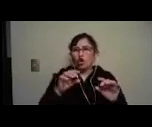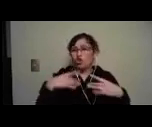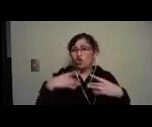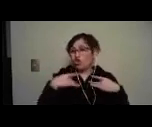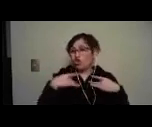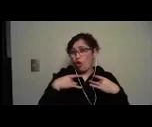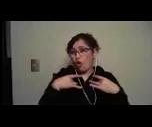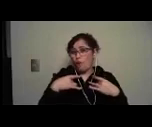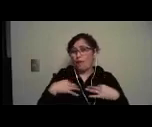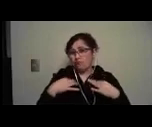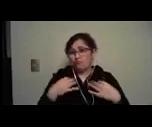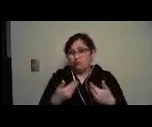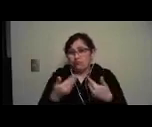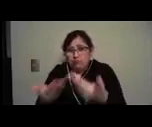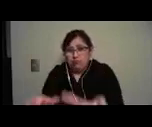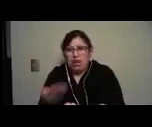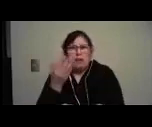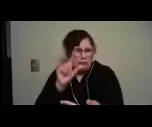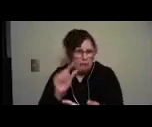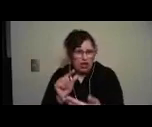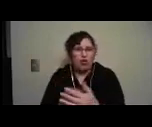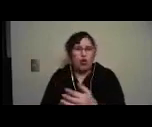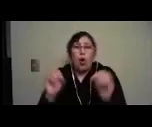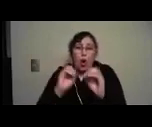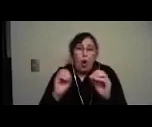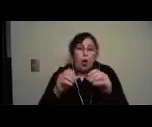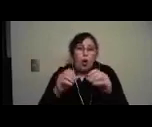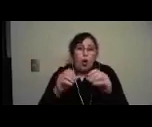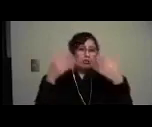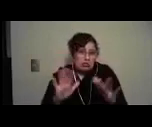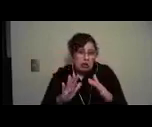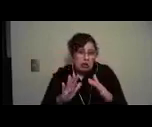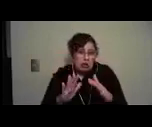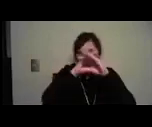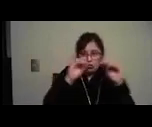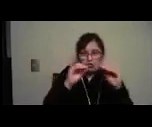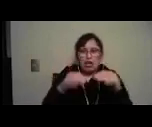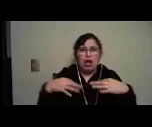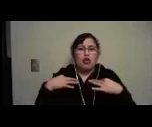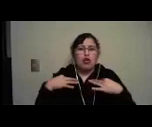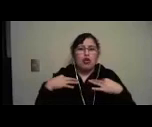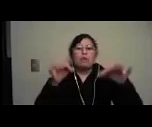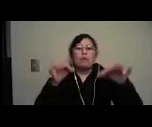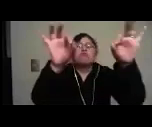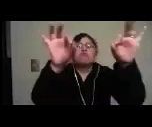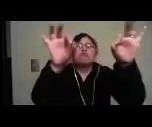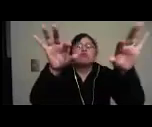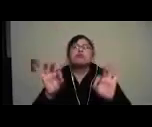se la coloque, ¿ya? Y siempre la premisa, tratar de que la persona haga la mayor cantidad de cosas